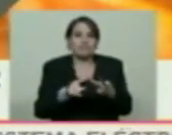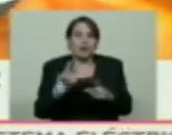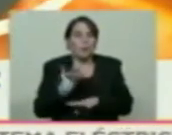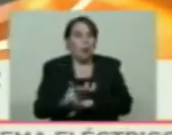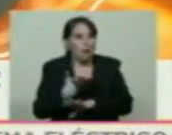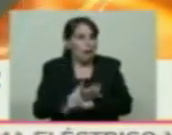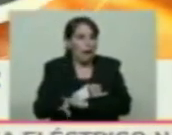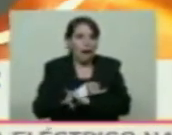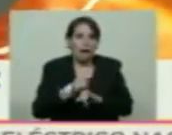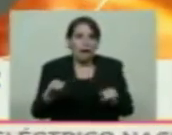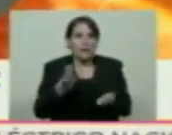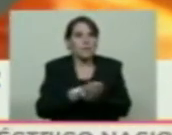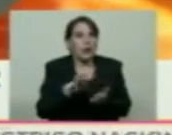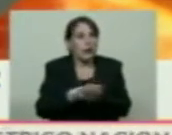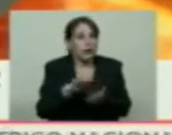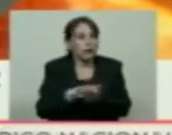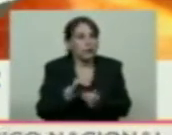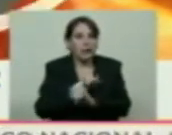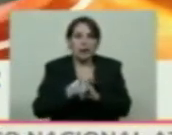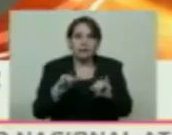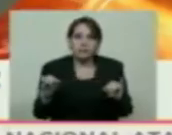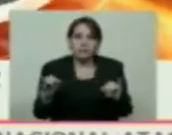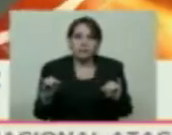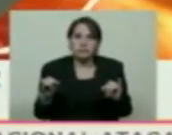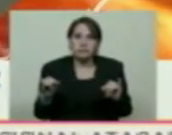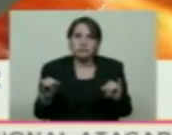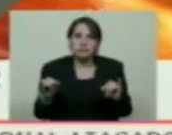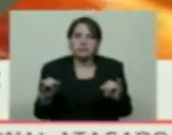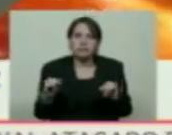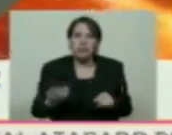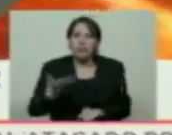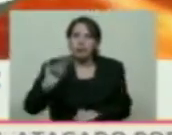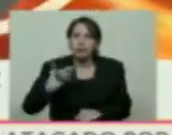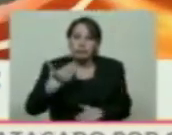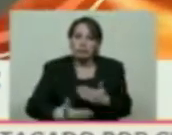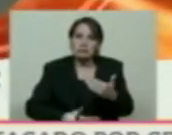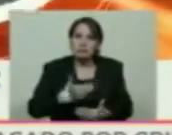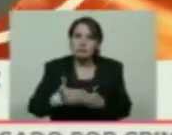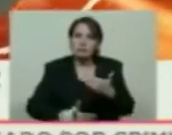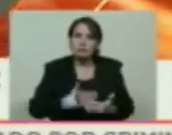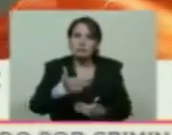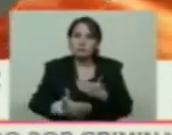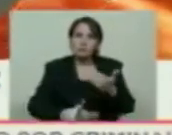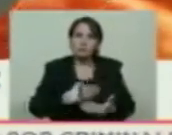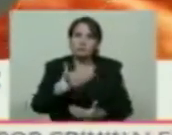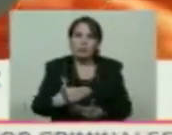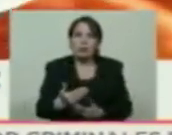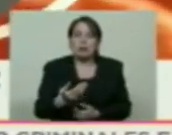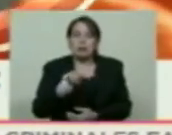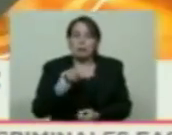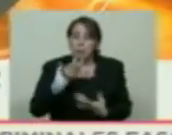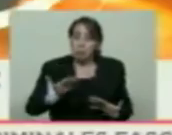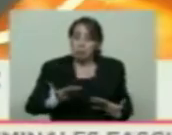restituirse, en Nueva Esparta, ya tenemos importantes avances que permiten que la comunidad vaya